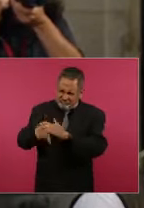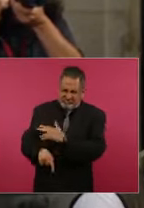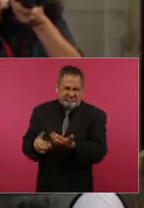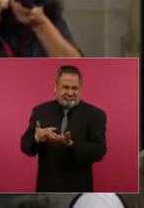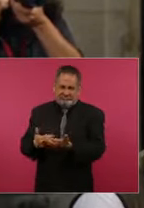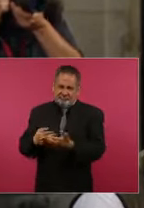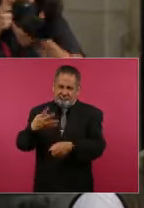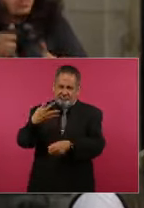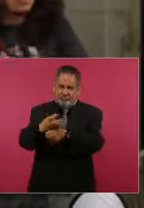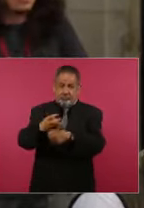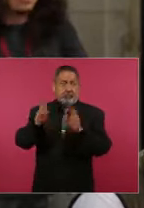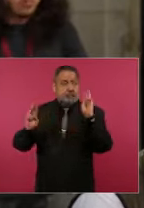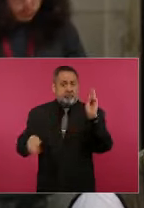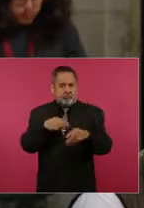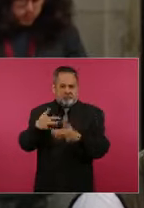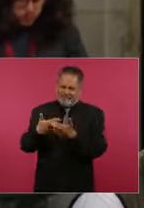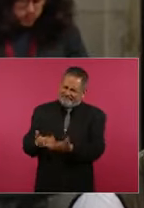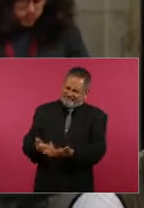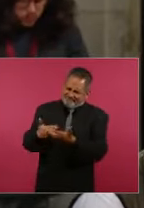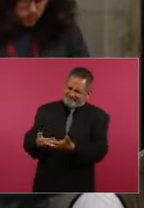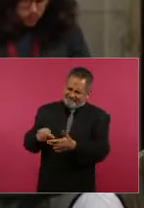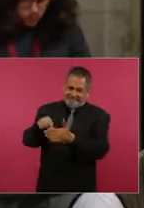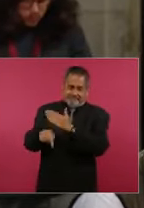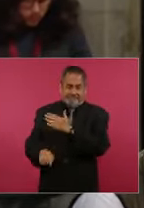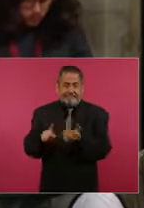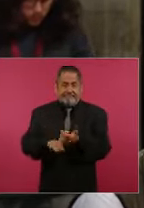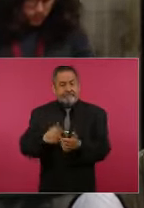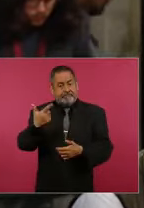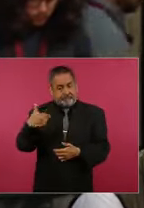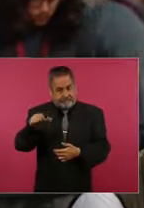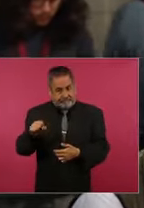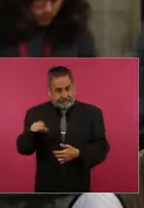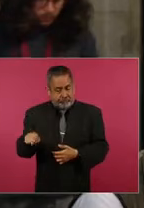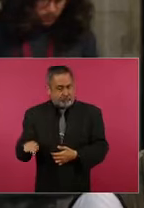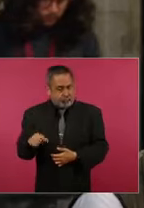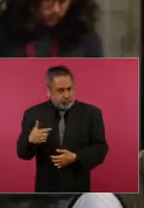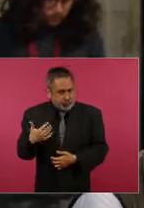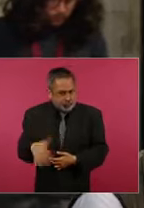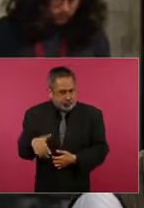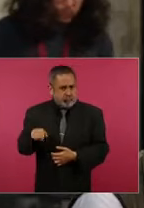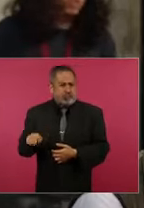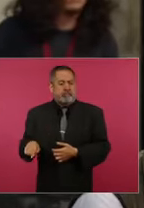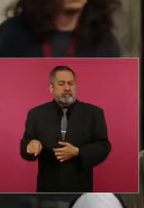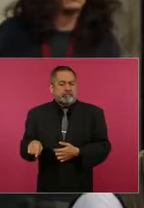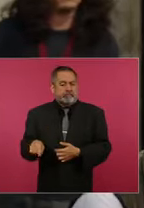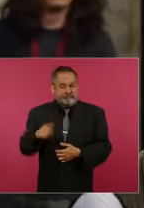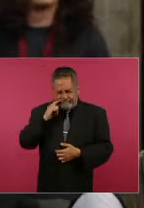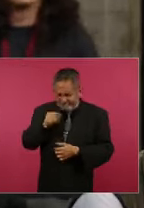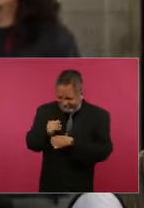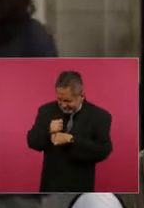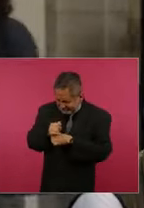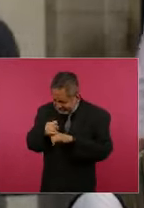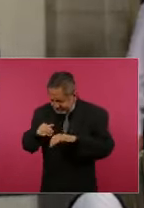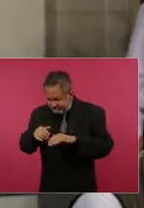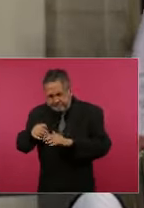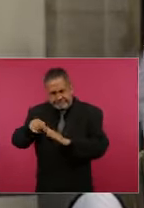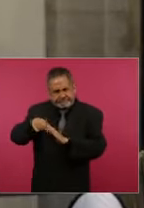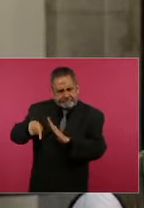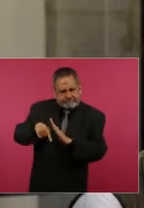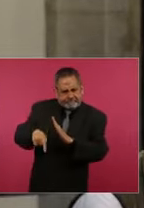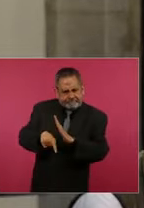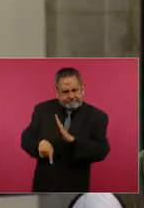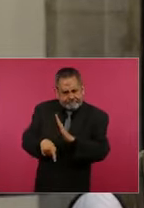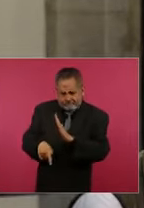más grande a nivel mundial en reservas de gas. Los trabajos de exploración y producción